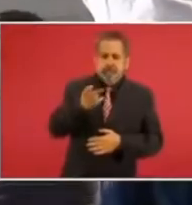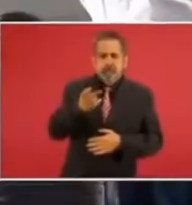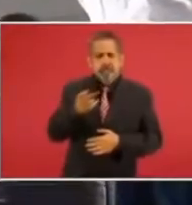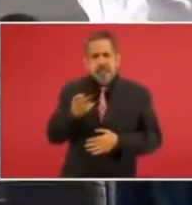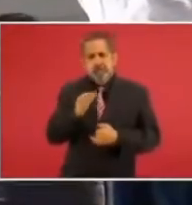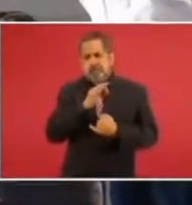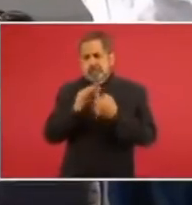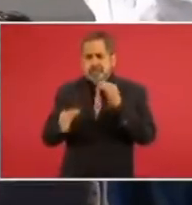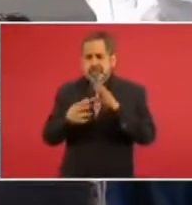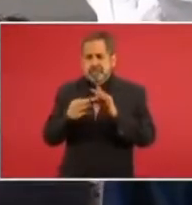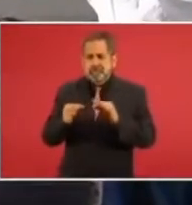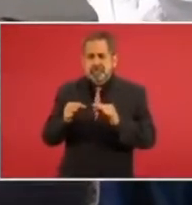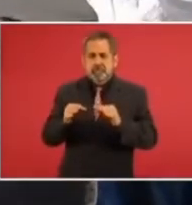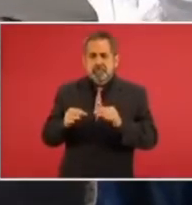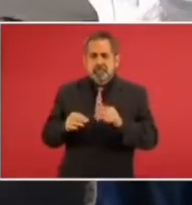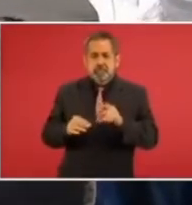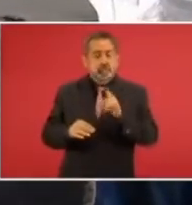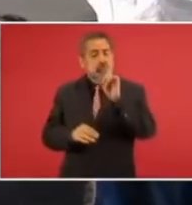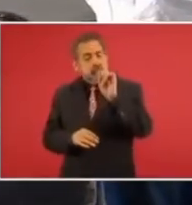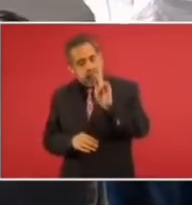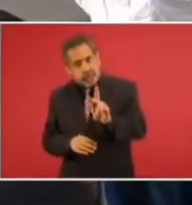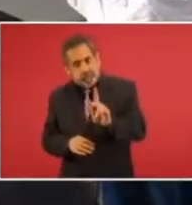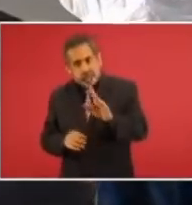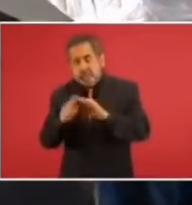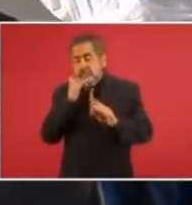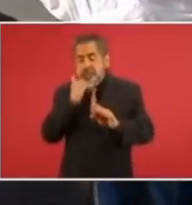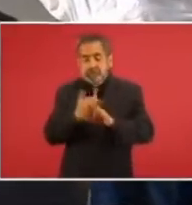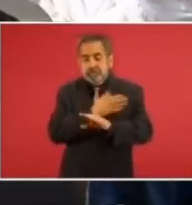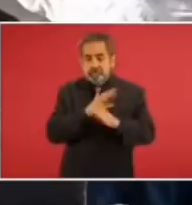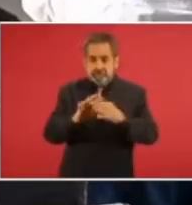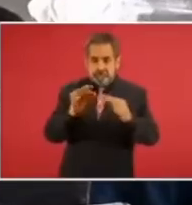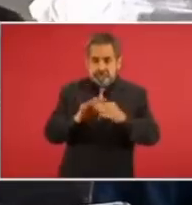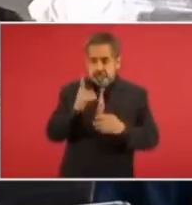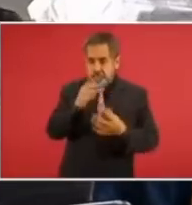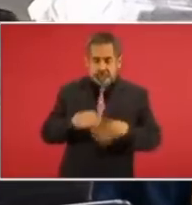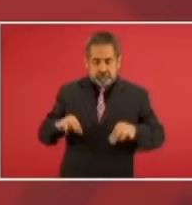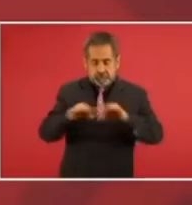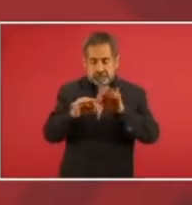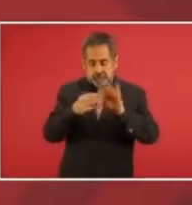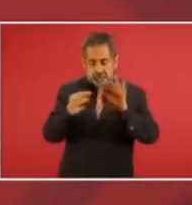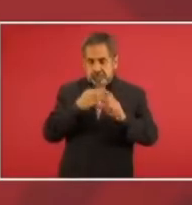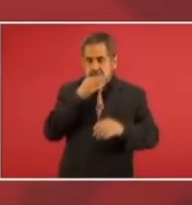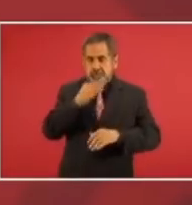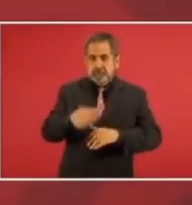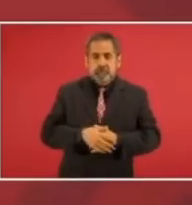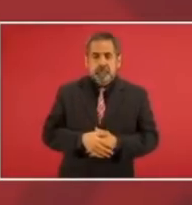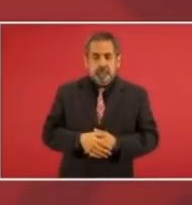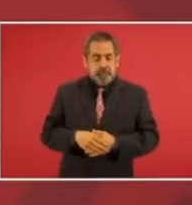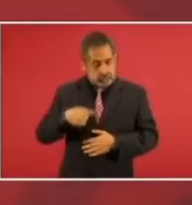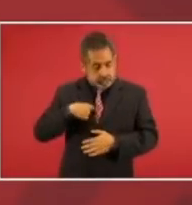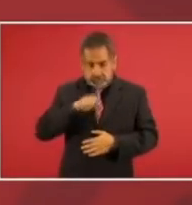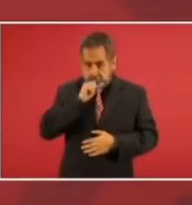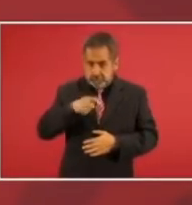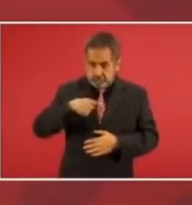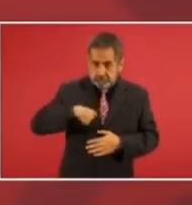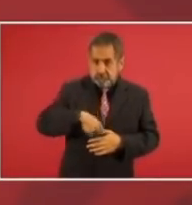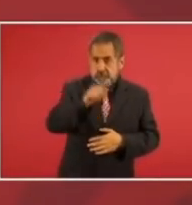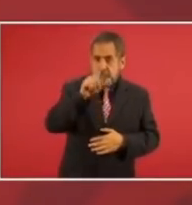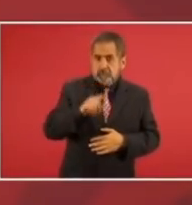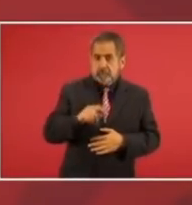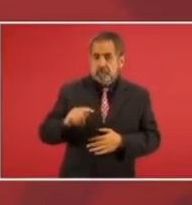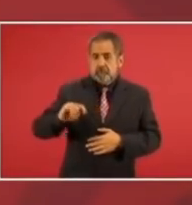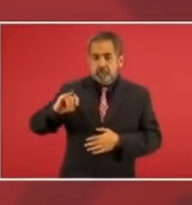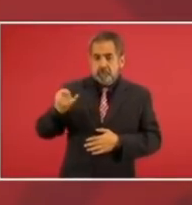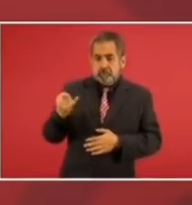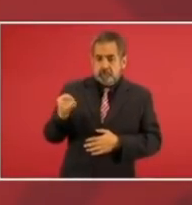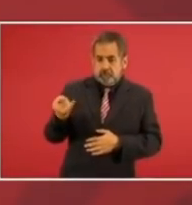para precisar, va a continuar. Ah, bueno, pero también antes, es importante decir, voy lo mismo a